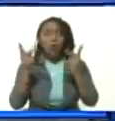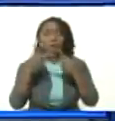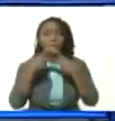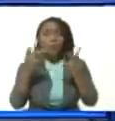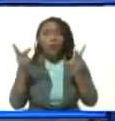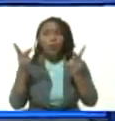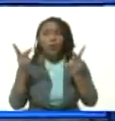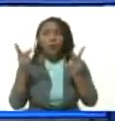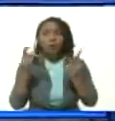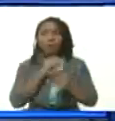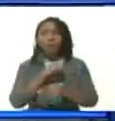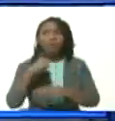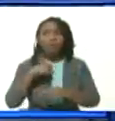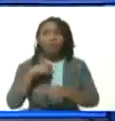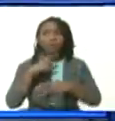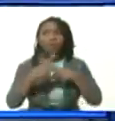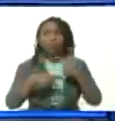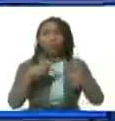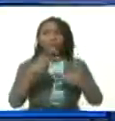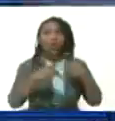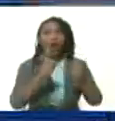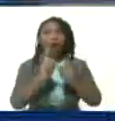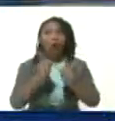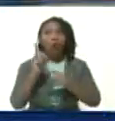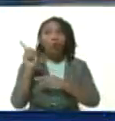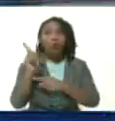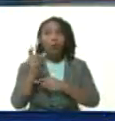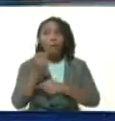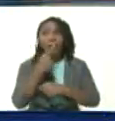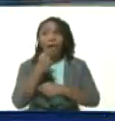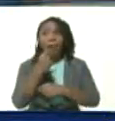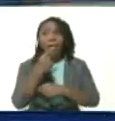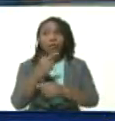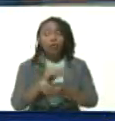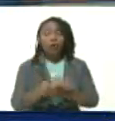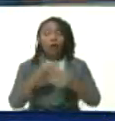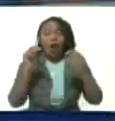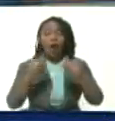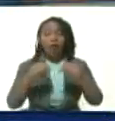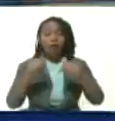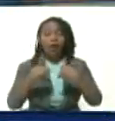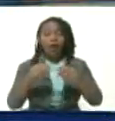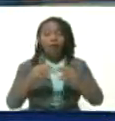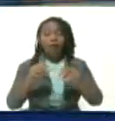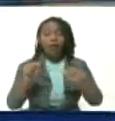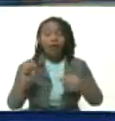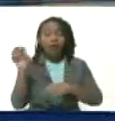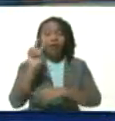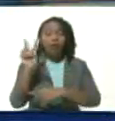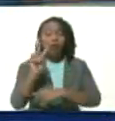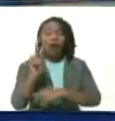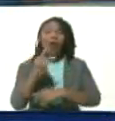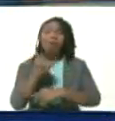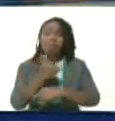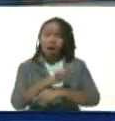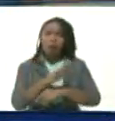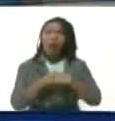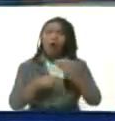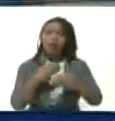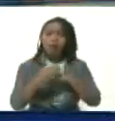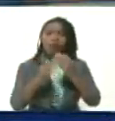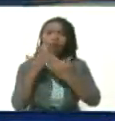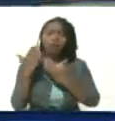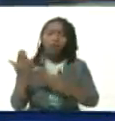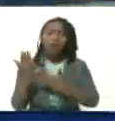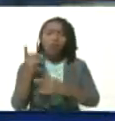pública, para ir produciendo alguno de esos medicamentos aquí, en tierra venezolana? Vamos a hacerlo. Es una